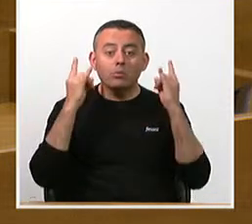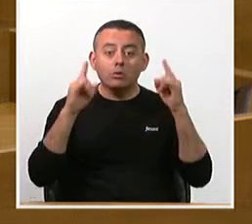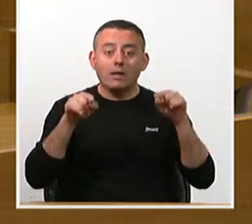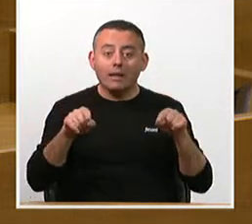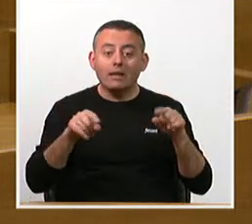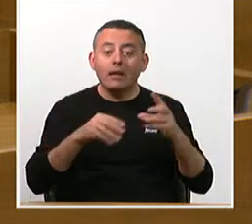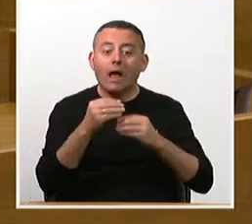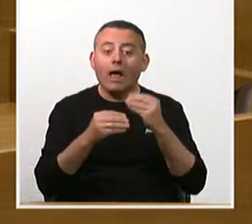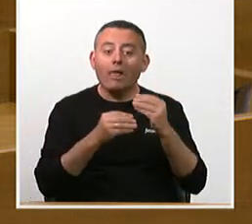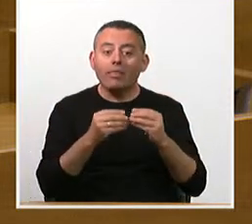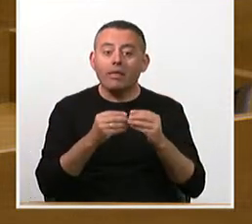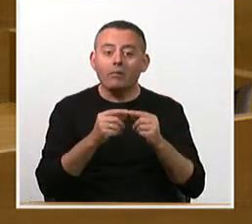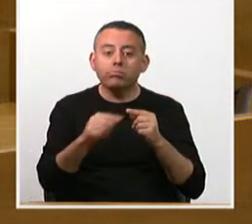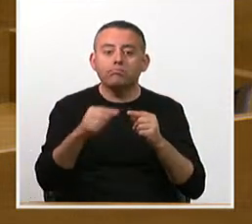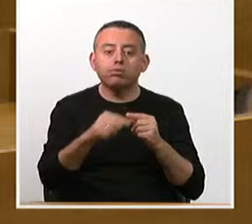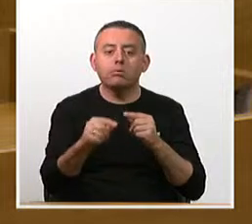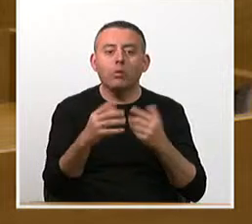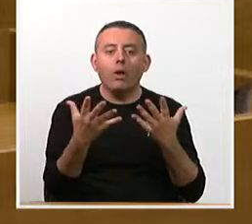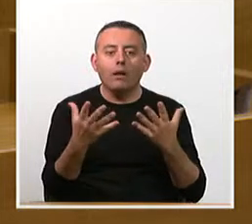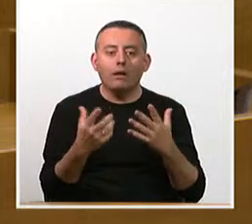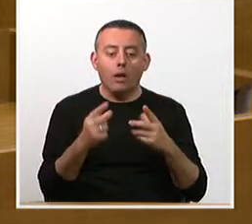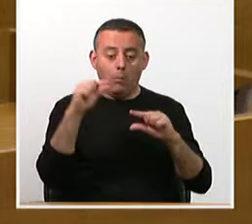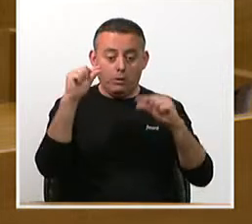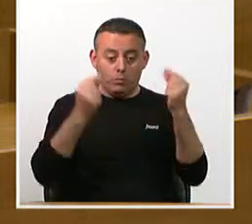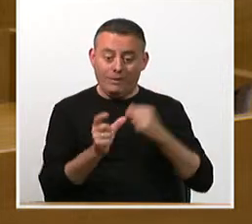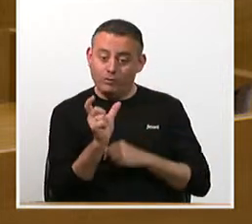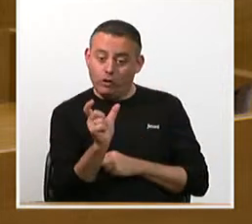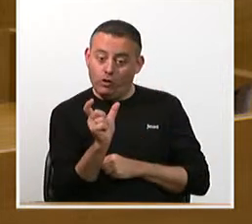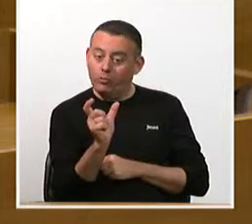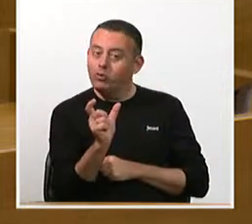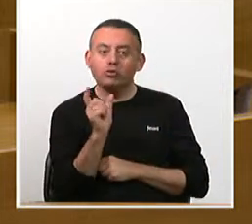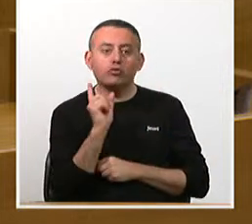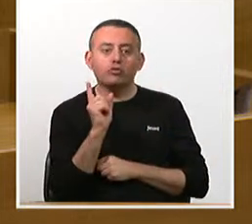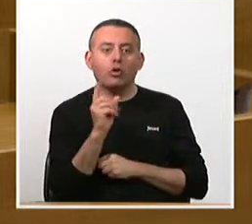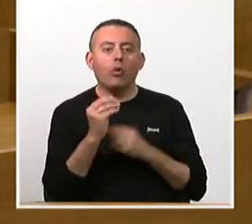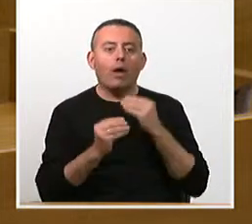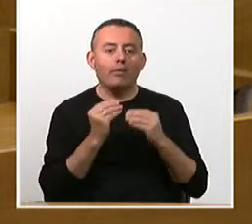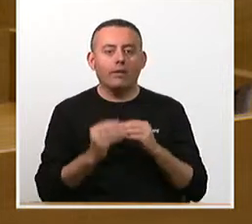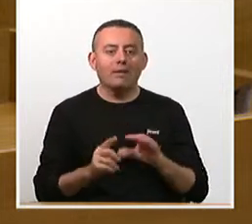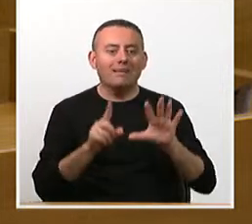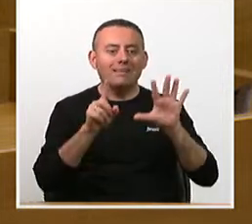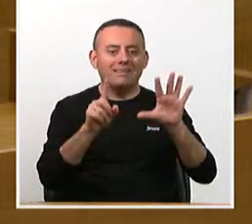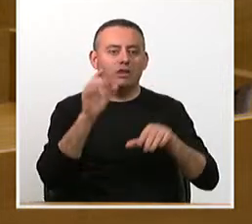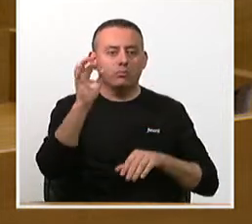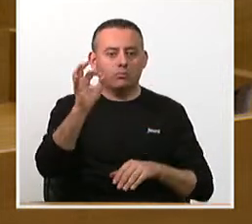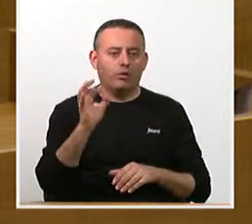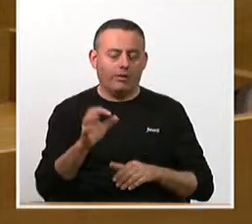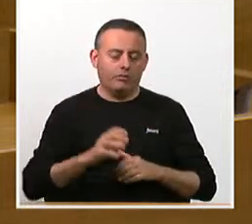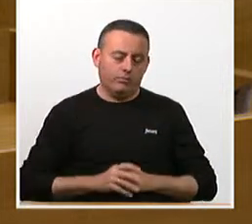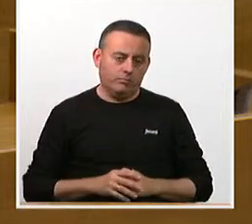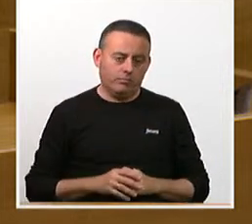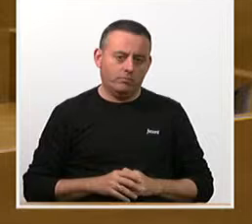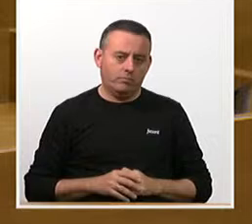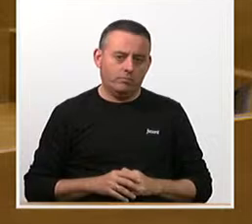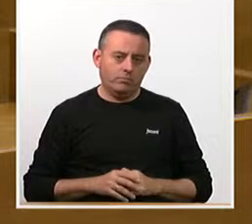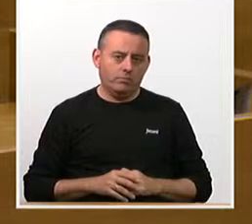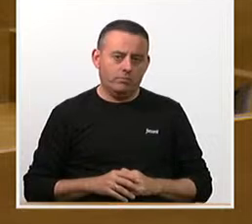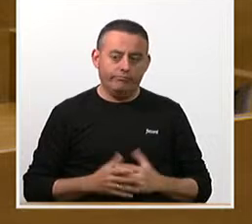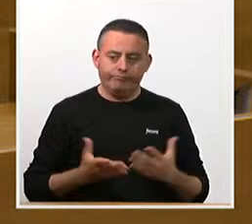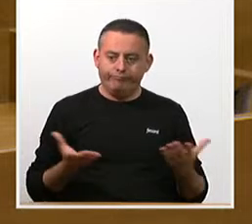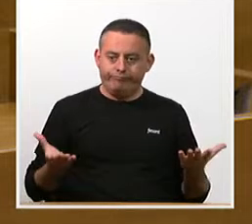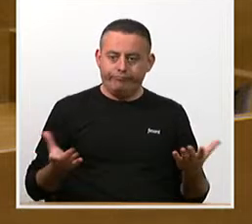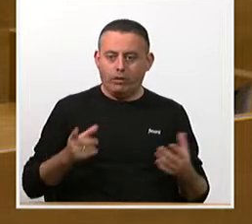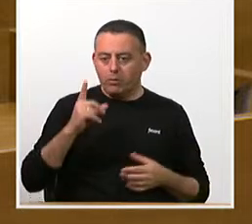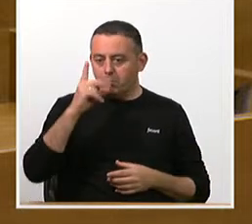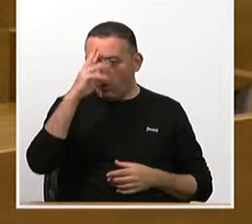6% señorías un 6% esa es su preocupación por el agua y por el medio ambiente en la comunidad valenciana además